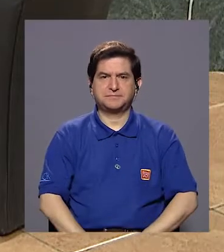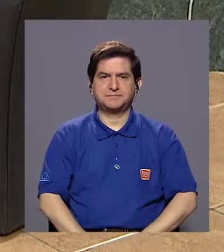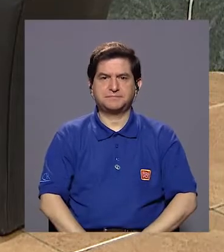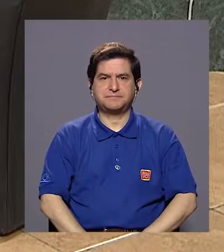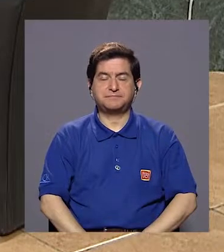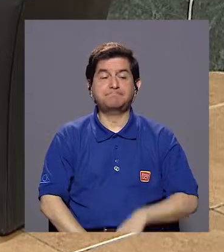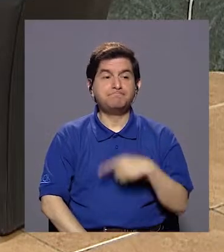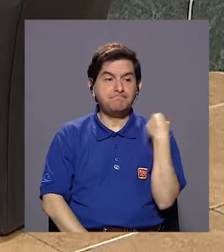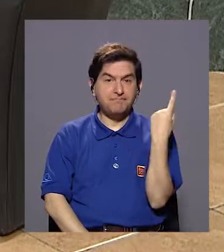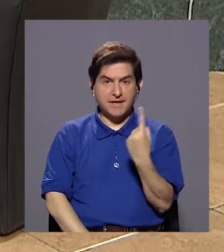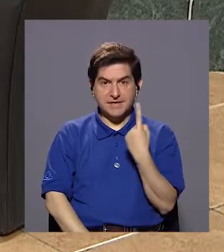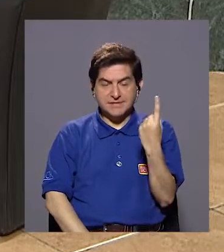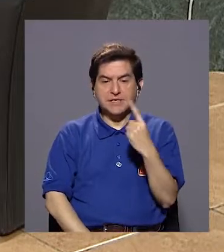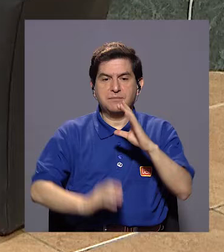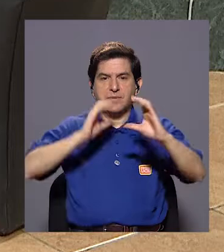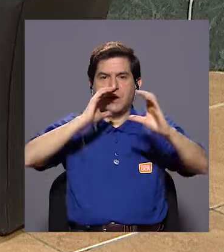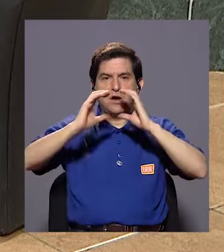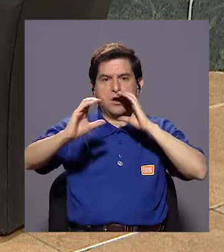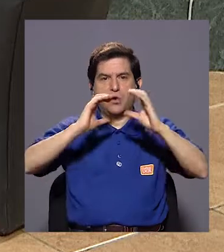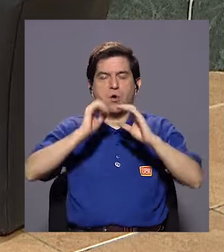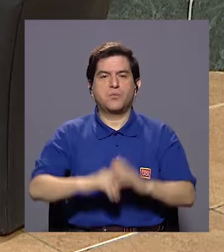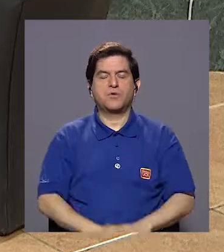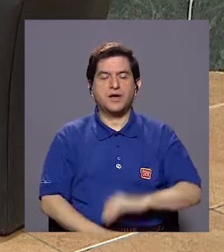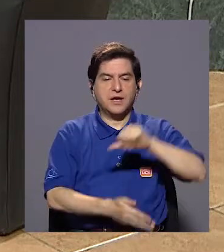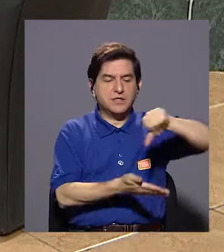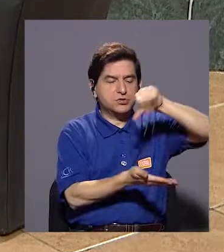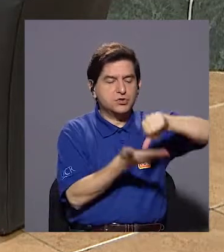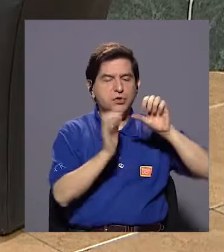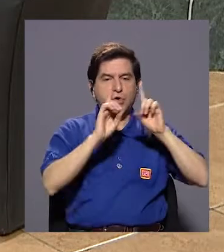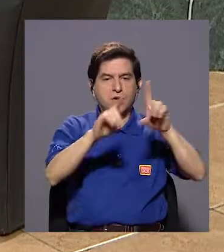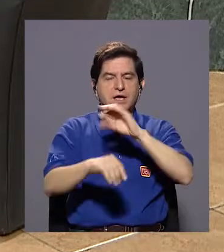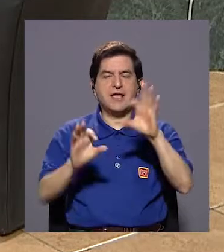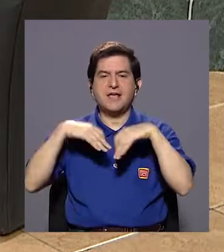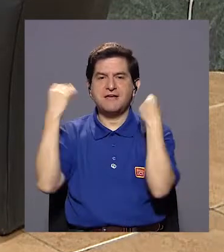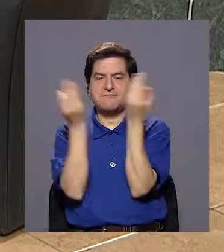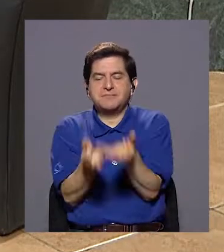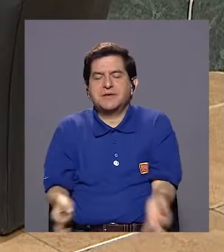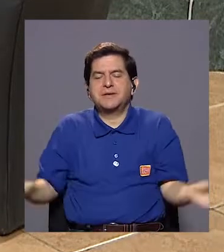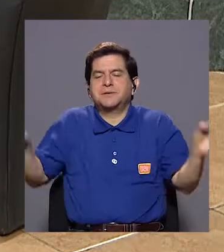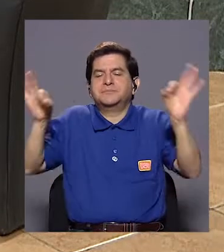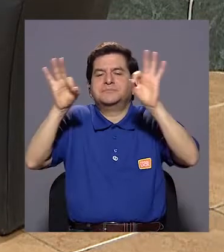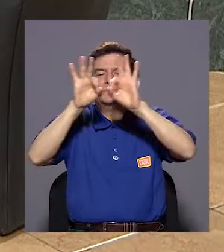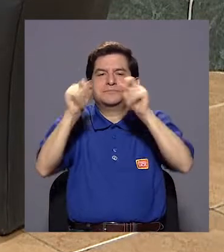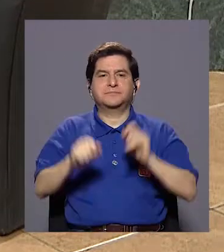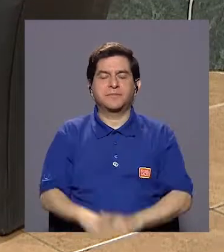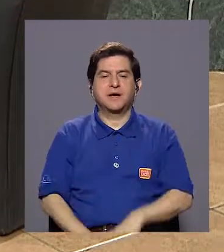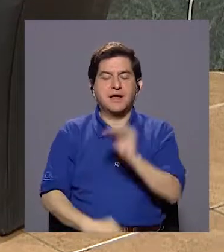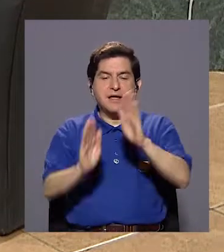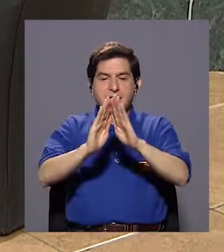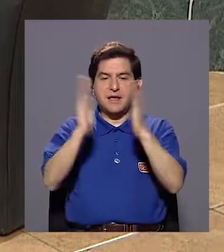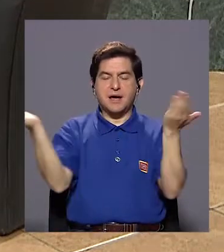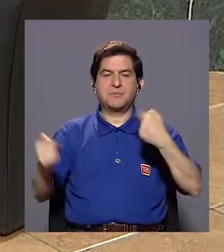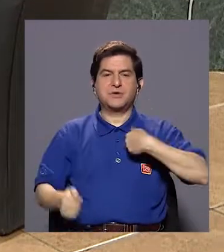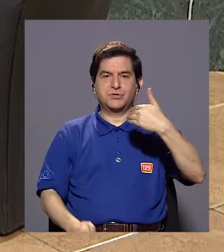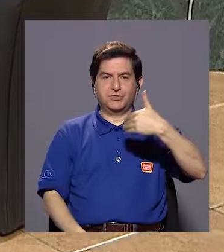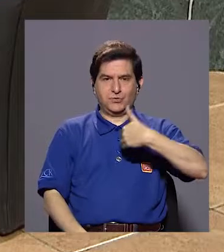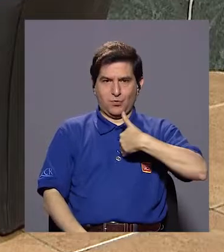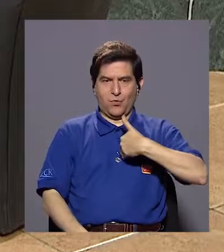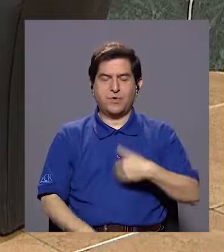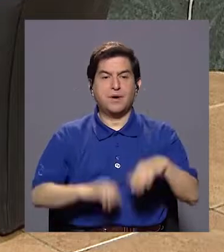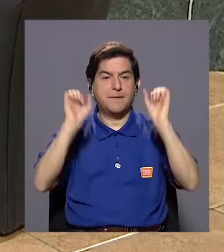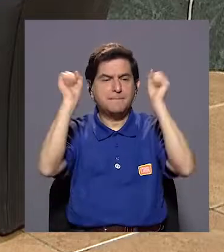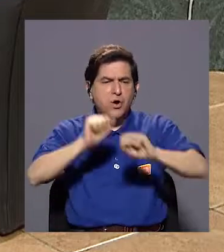Entonces, siempre la comunicación entre el centro educativo y la familia es fundamental, y la apertura que yo tenga, digamos,